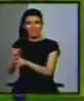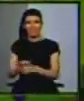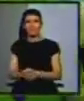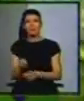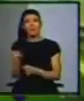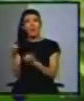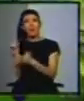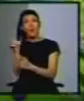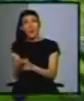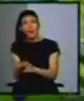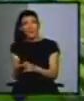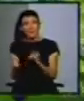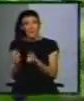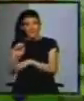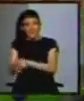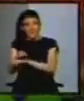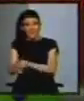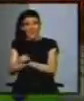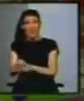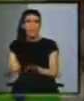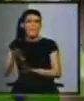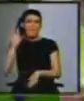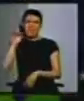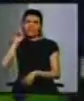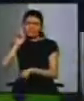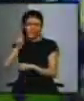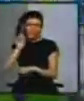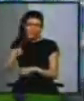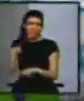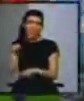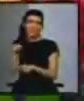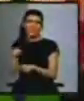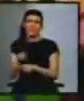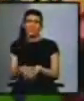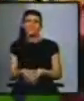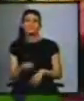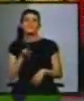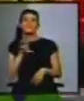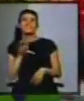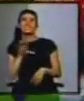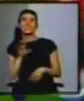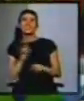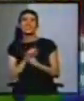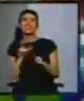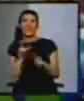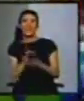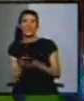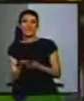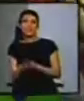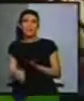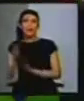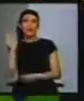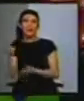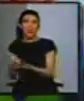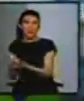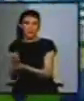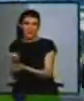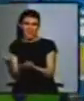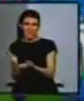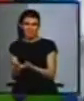Este juguetito bailarín es lo más codiciado de la ciudad. 25 soles por mayor. ¿Eso en pesos chilenos? ¿Cuánto más o